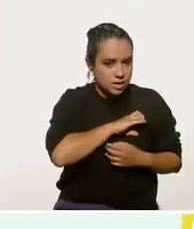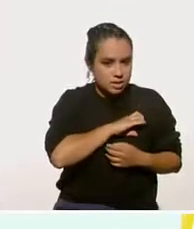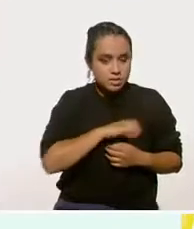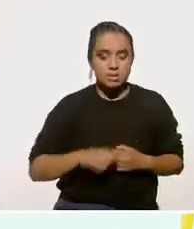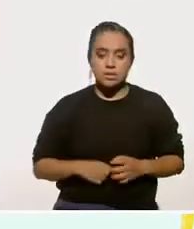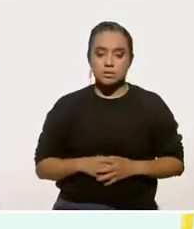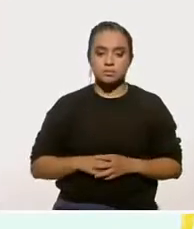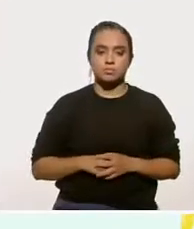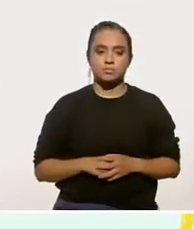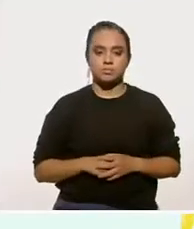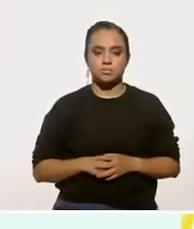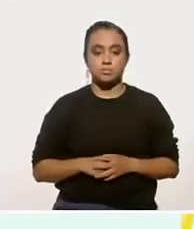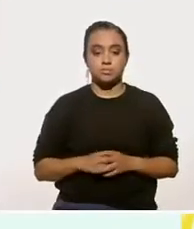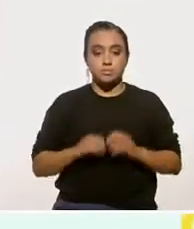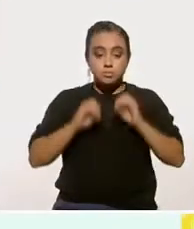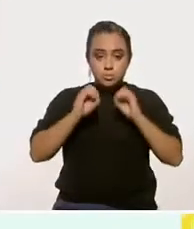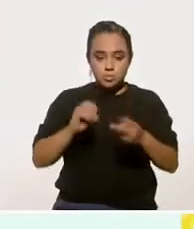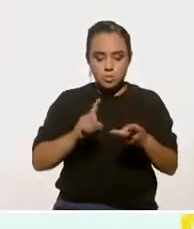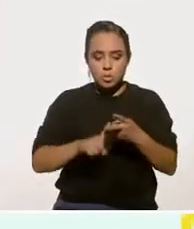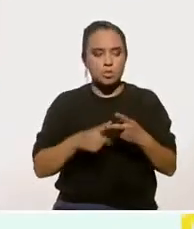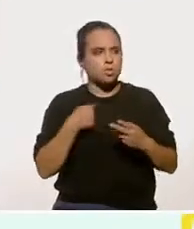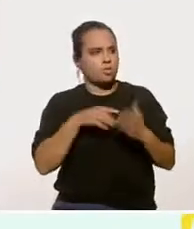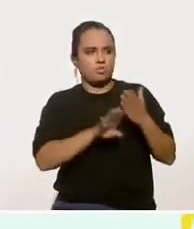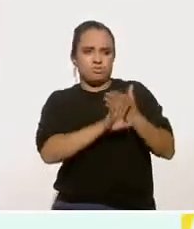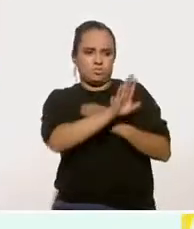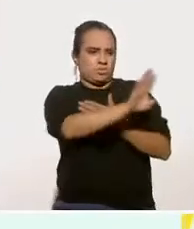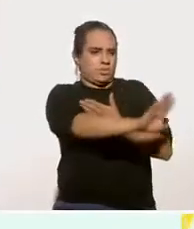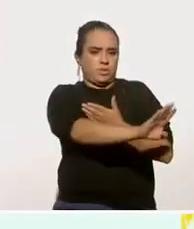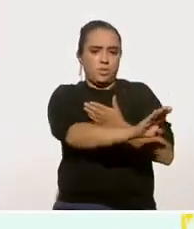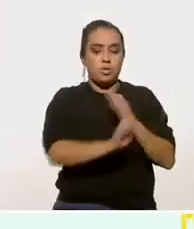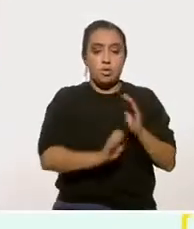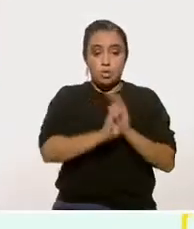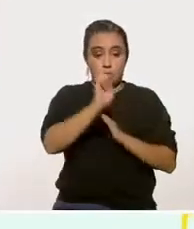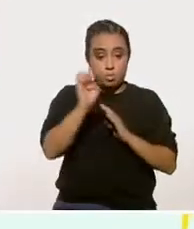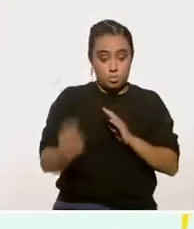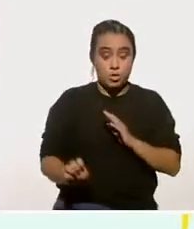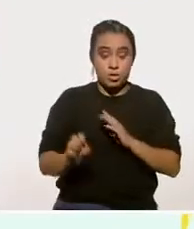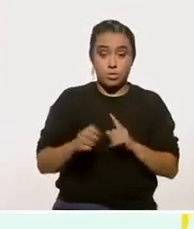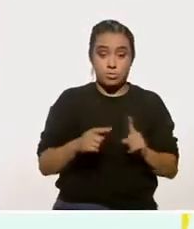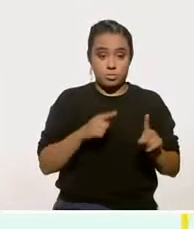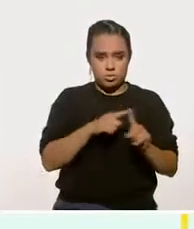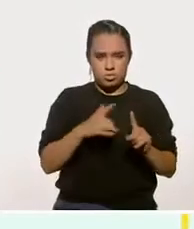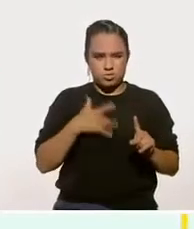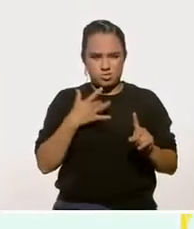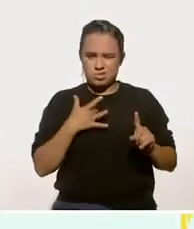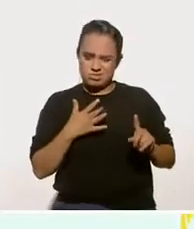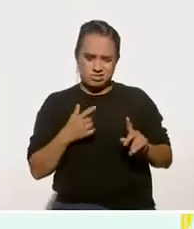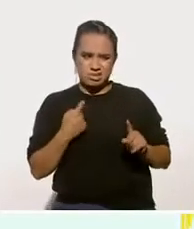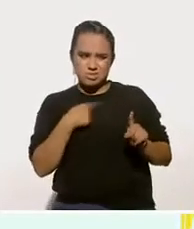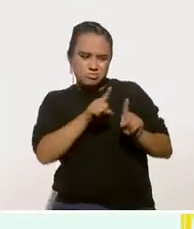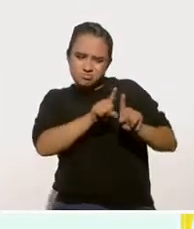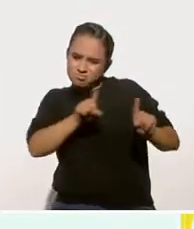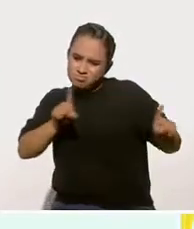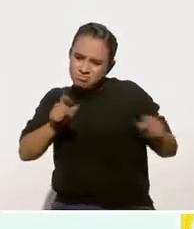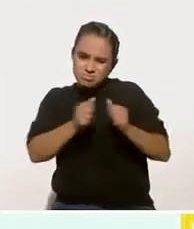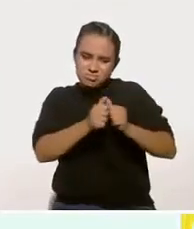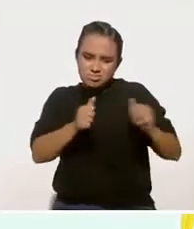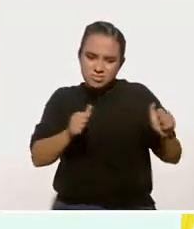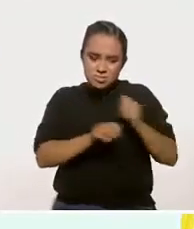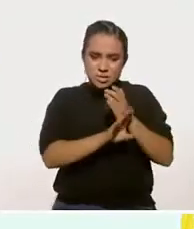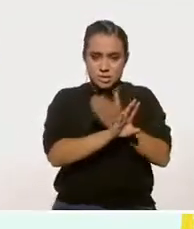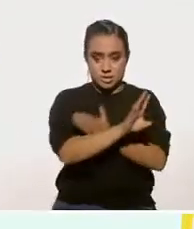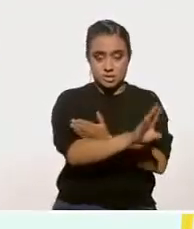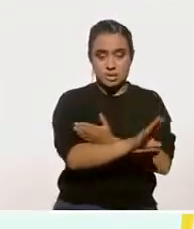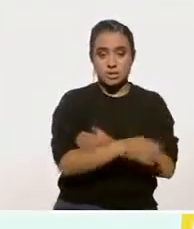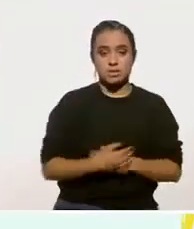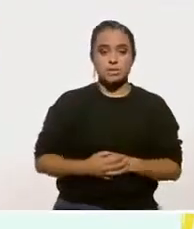cuidador. O si no, está el apego evitativo, donde cuando se reacciona de una manera distante ante la solicitud de las demandas de